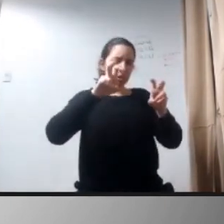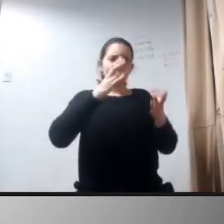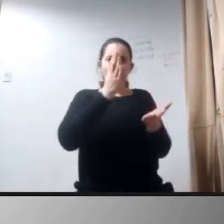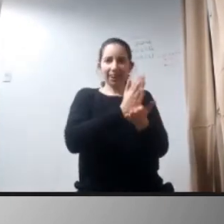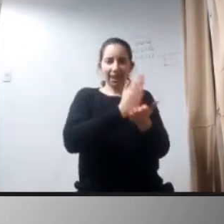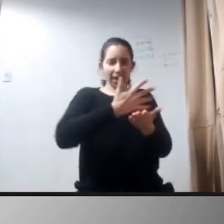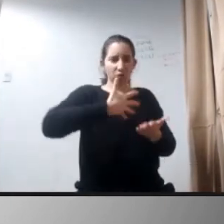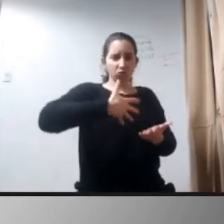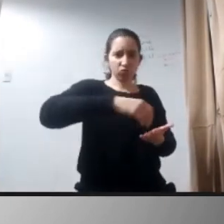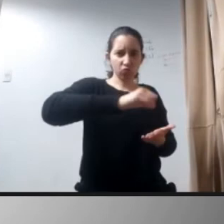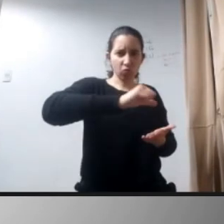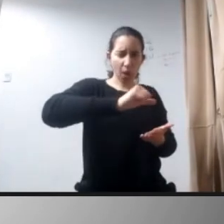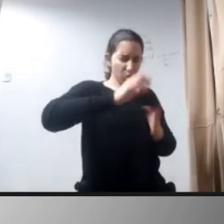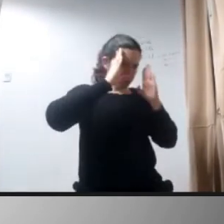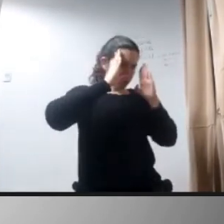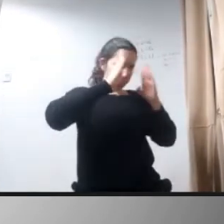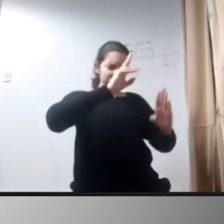decir que